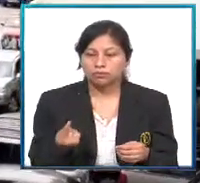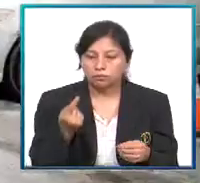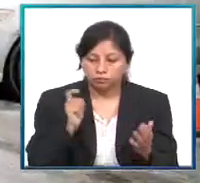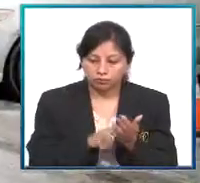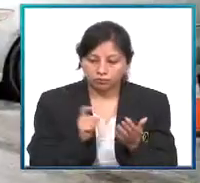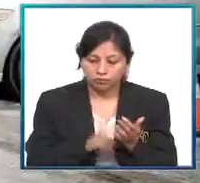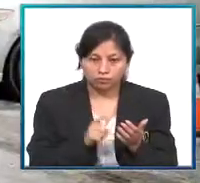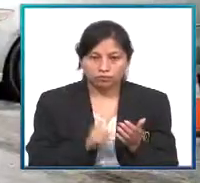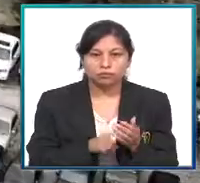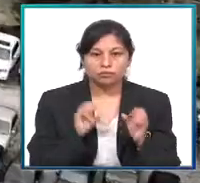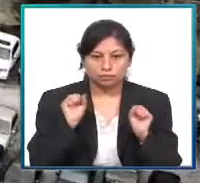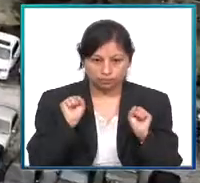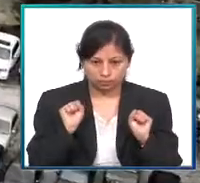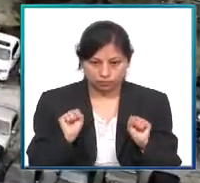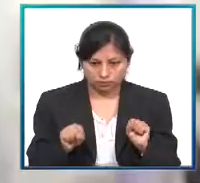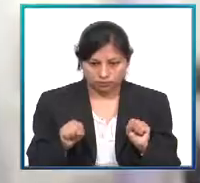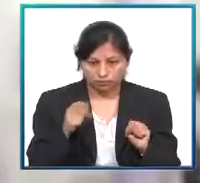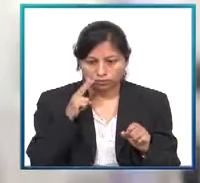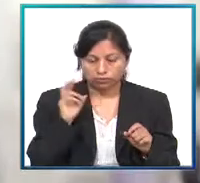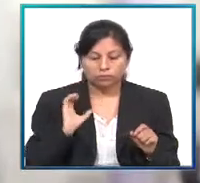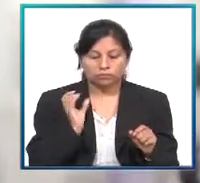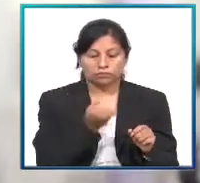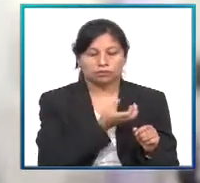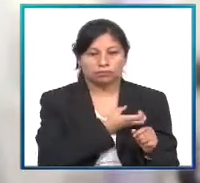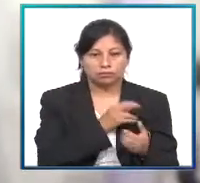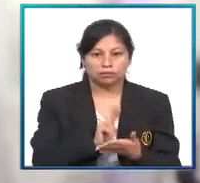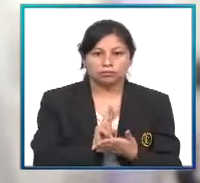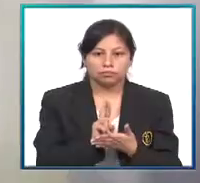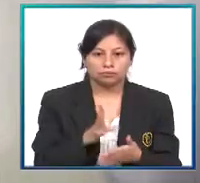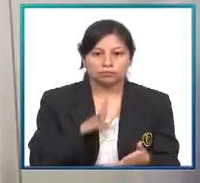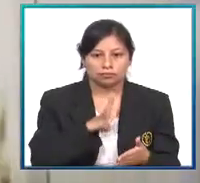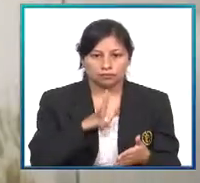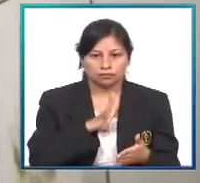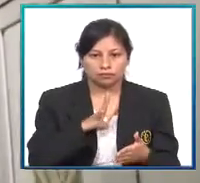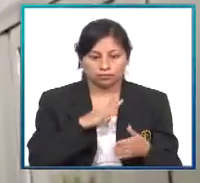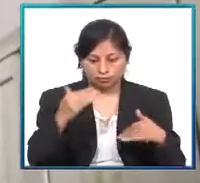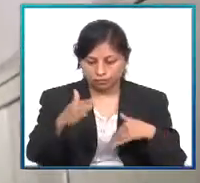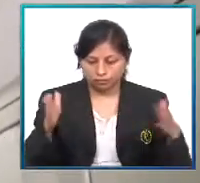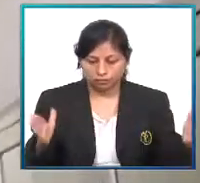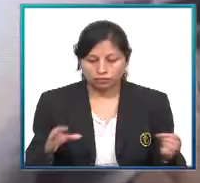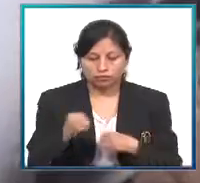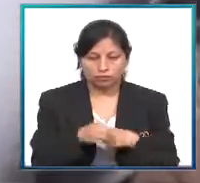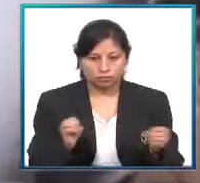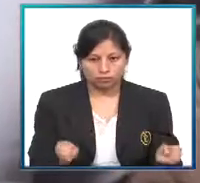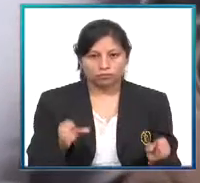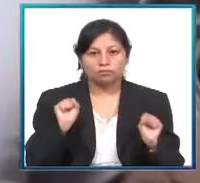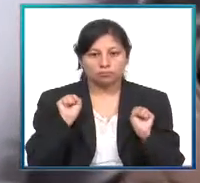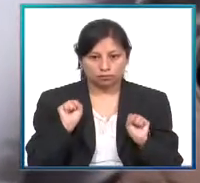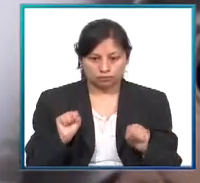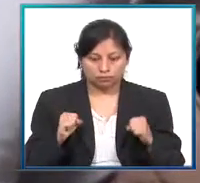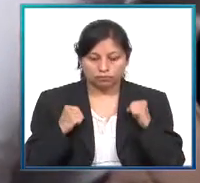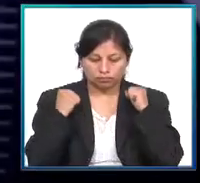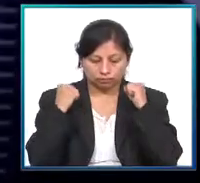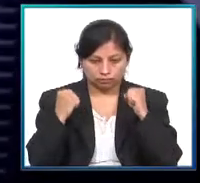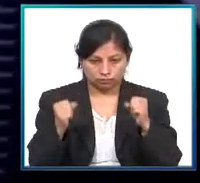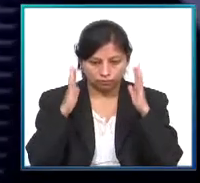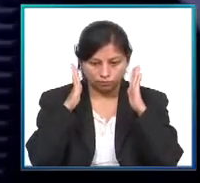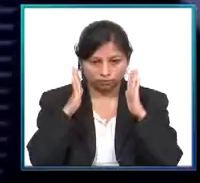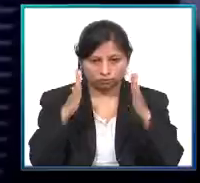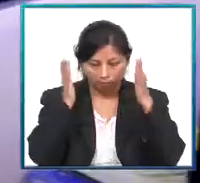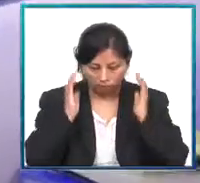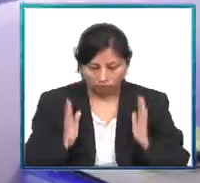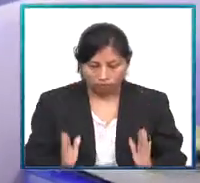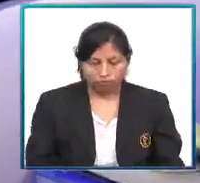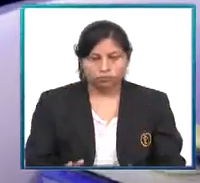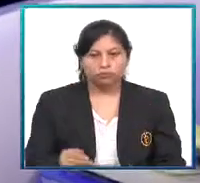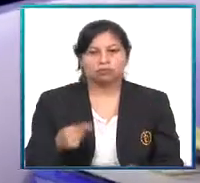este terreno que permitiría al Congreso de la República tener su propio complejo de oficinas y así fortalecer la atención